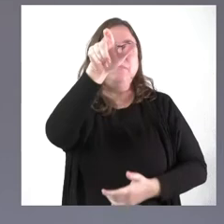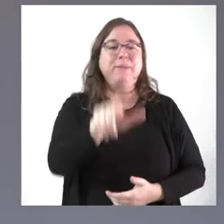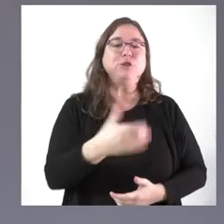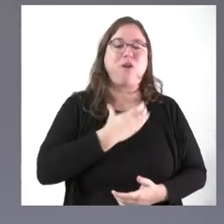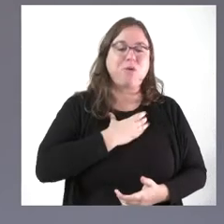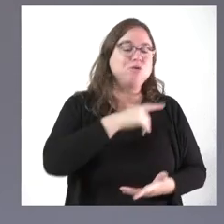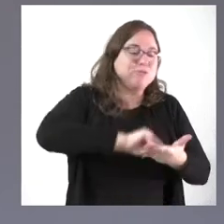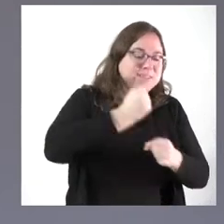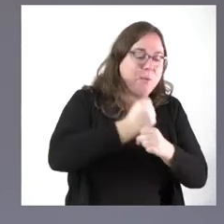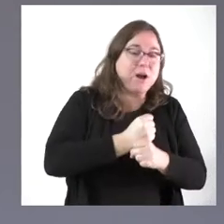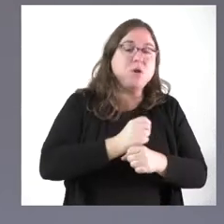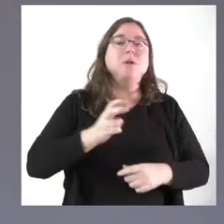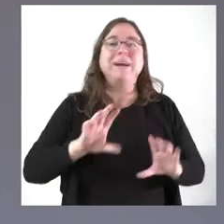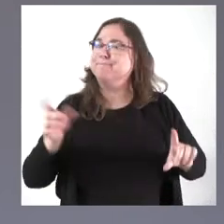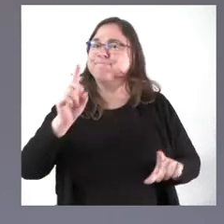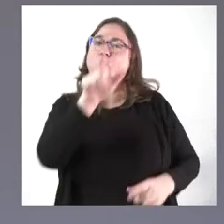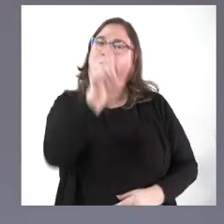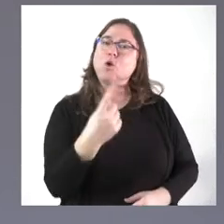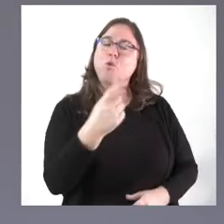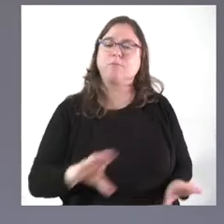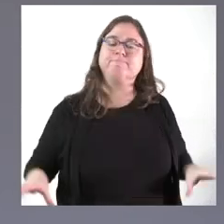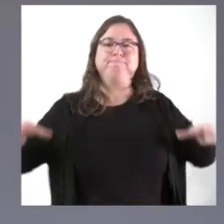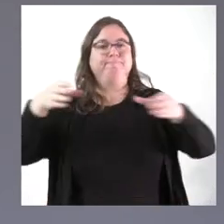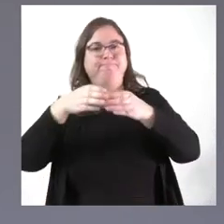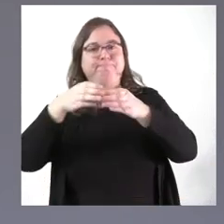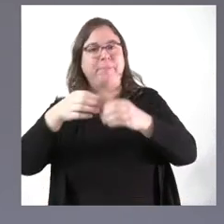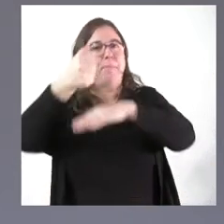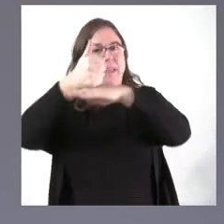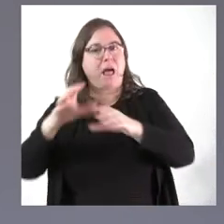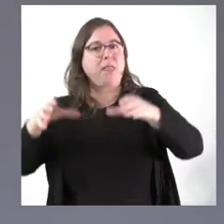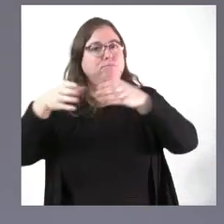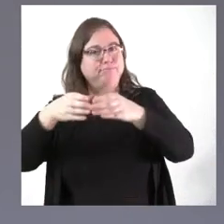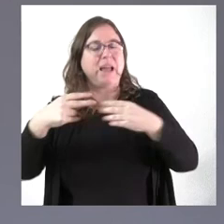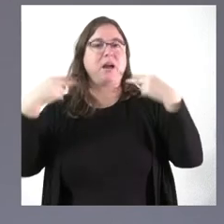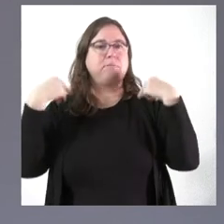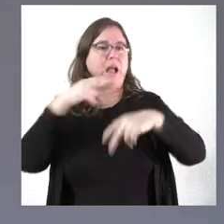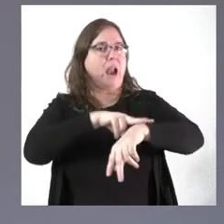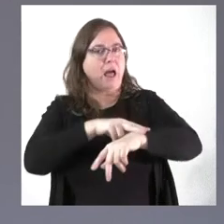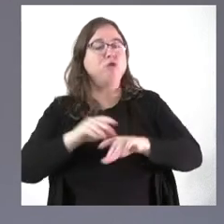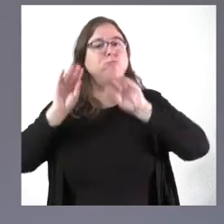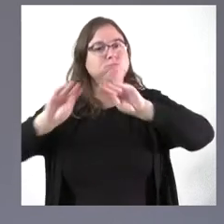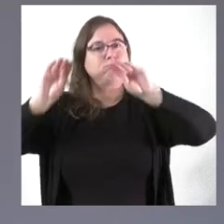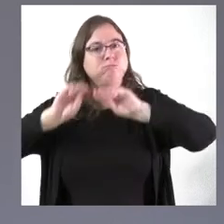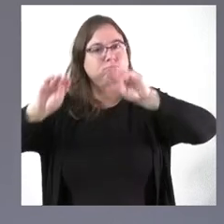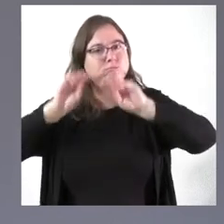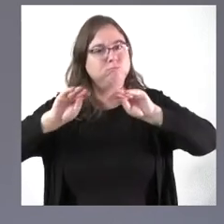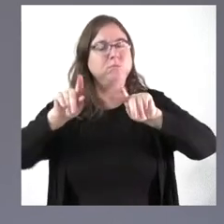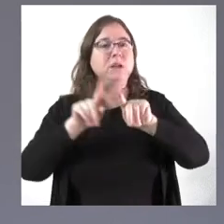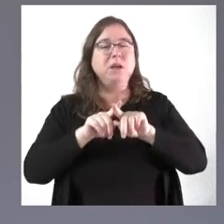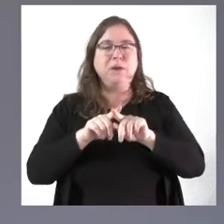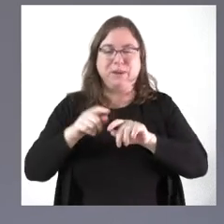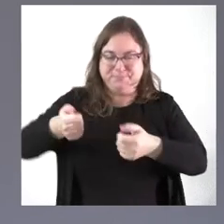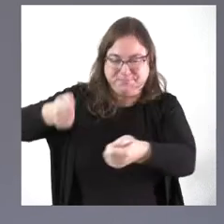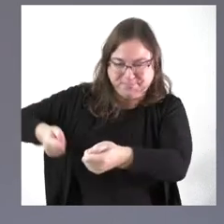determinados trabajos sino cuadrillas con un capataz con capacitación con material y con formación para realizar unos tratamientos yvícolas